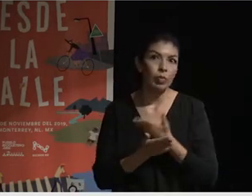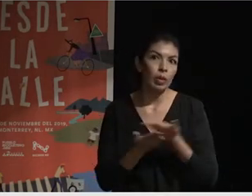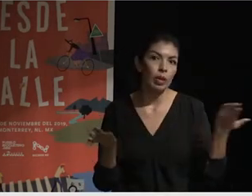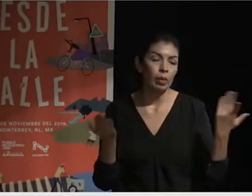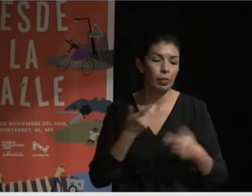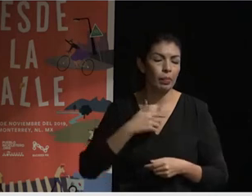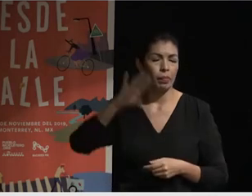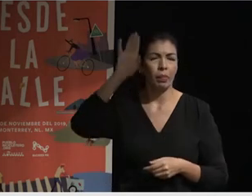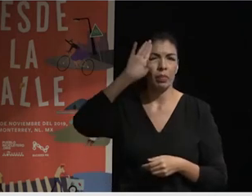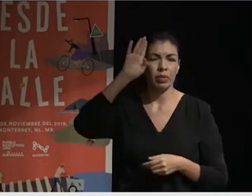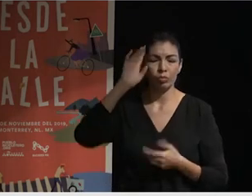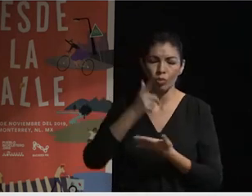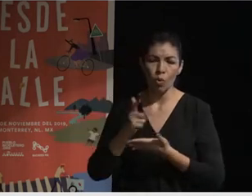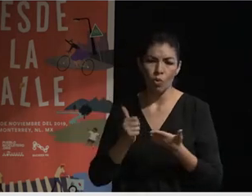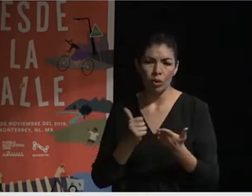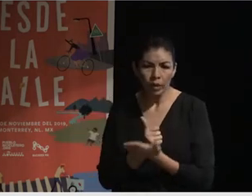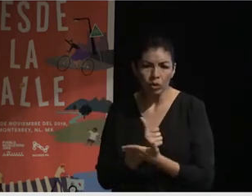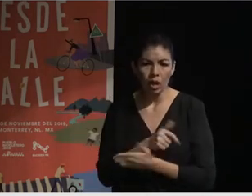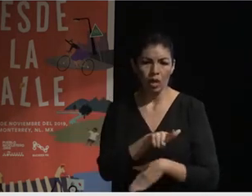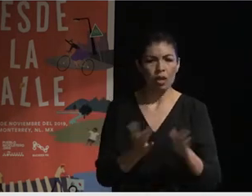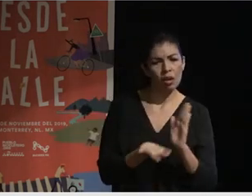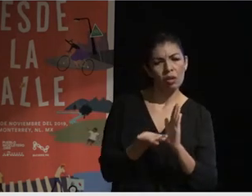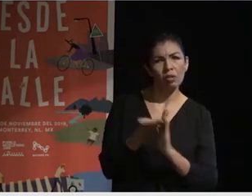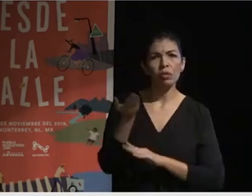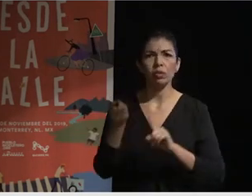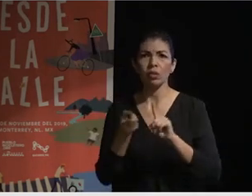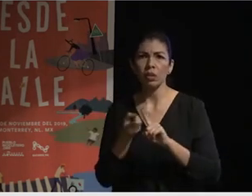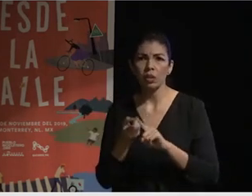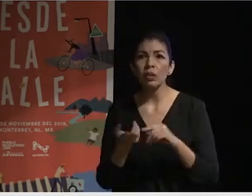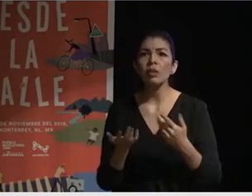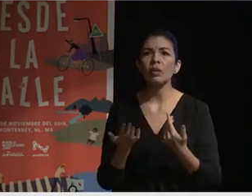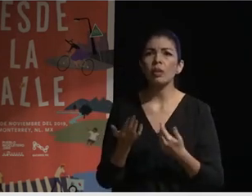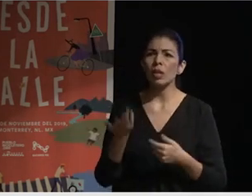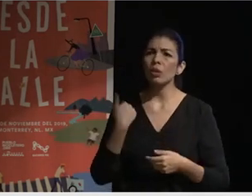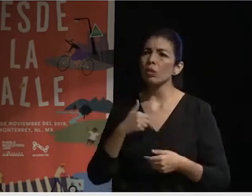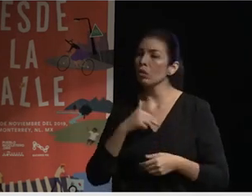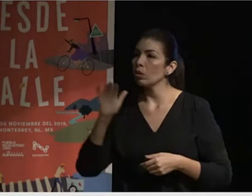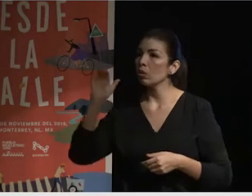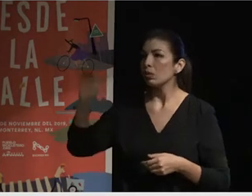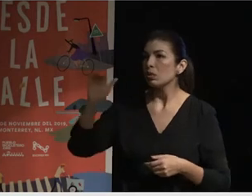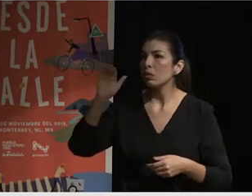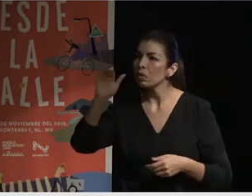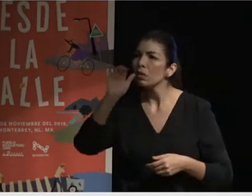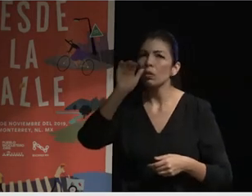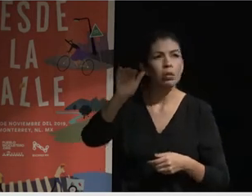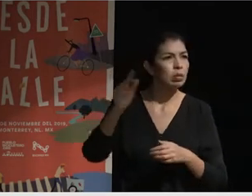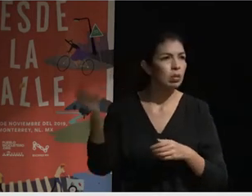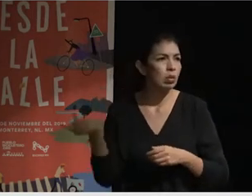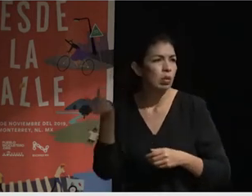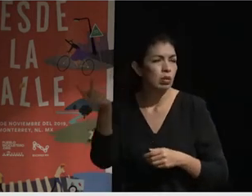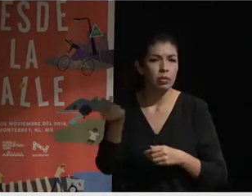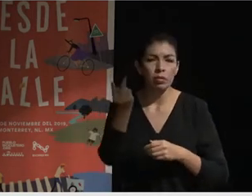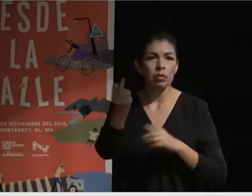público, qué voces tenemos que tomar en cuenta. Y la gran pregunta también es de si somos parte o no